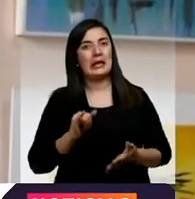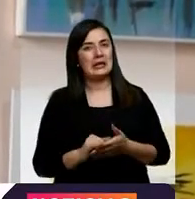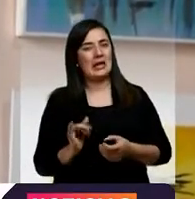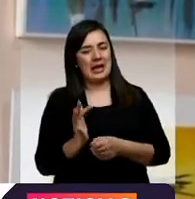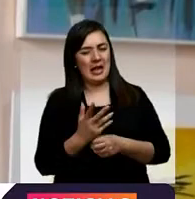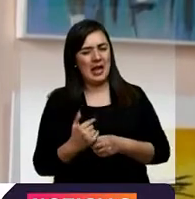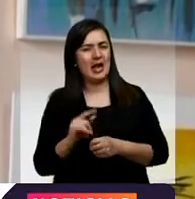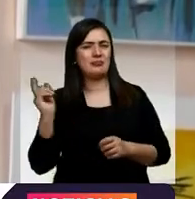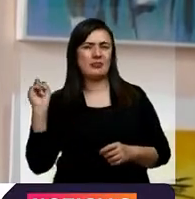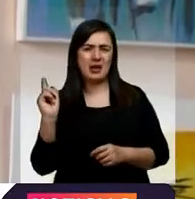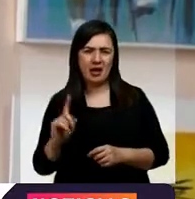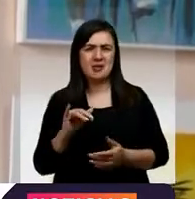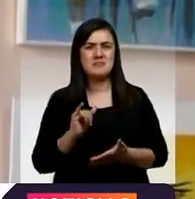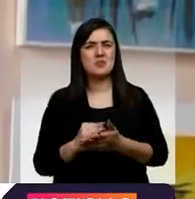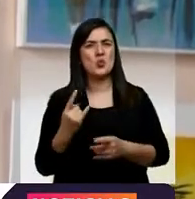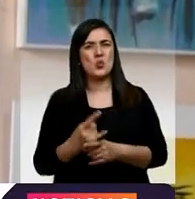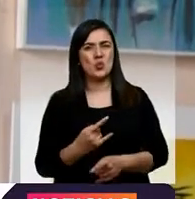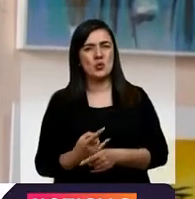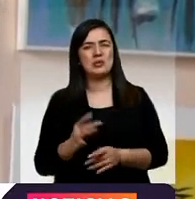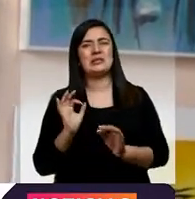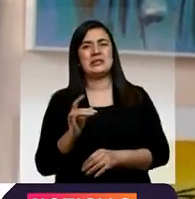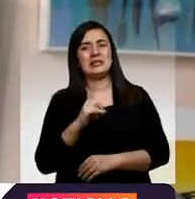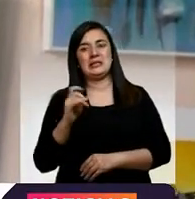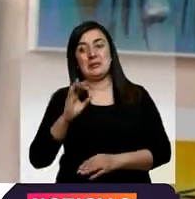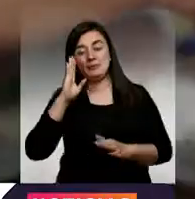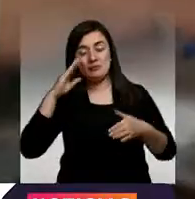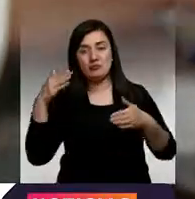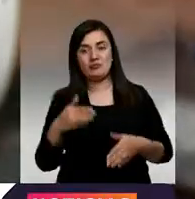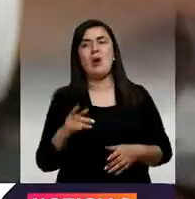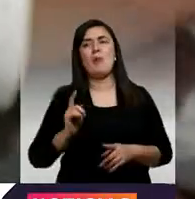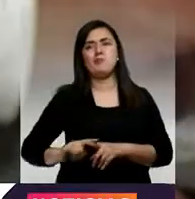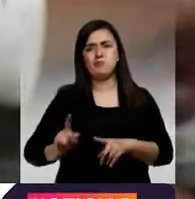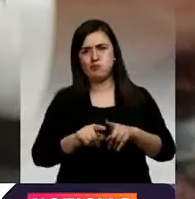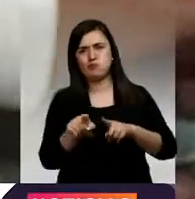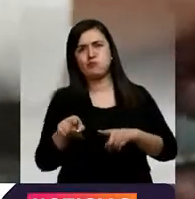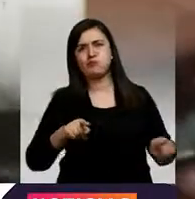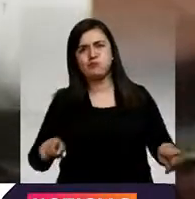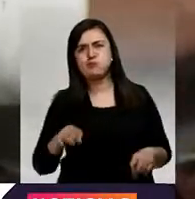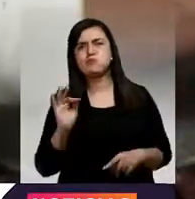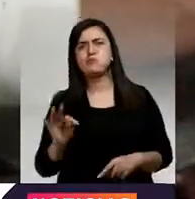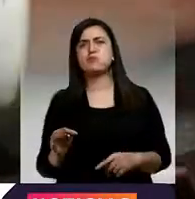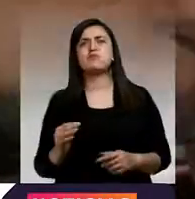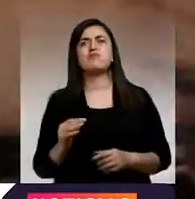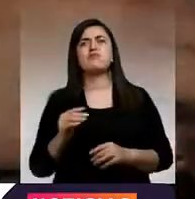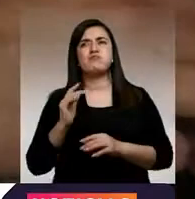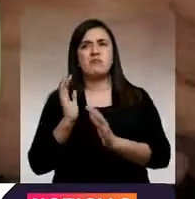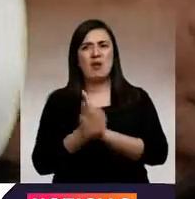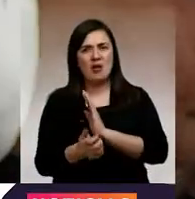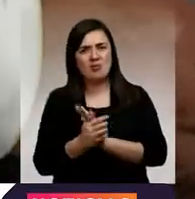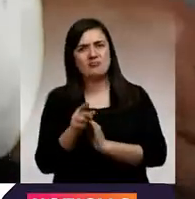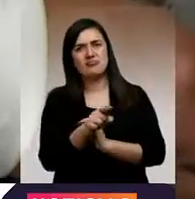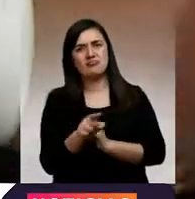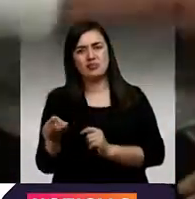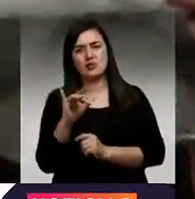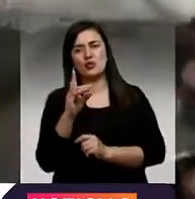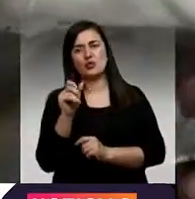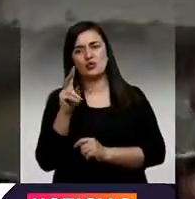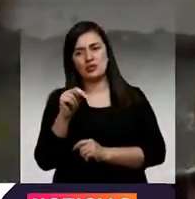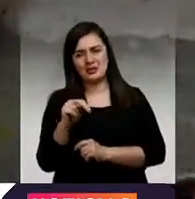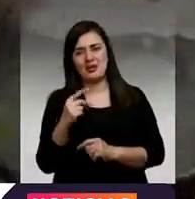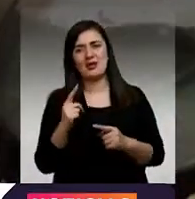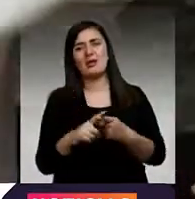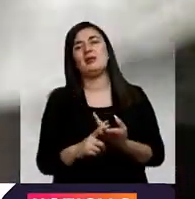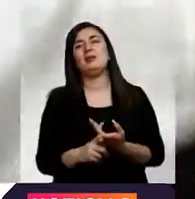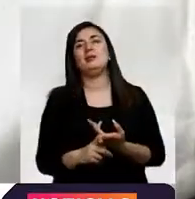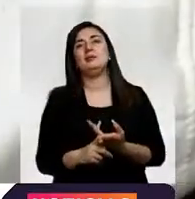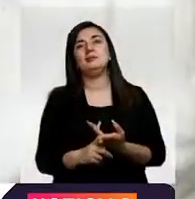existido desde hace mucho tiempo. No se dedican 100% a ese, pero tenemos algunas obras de arte como una de Duchamp.